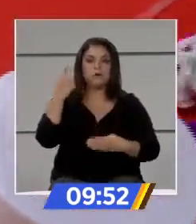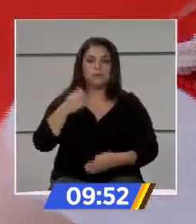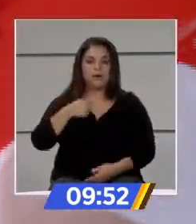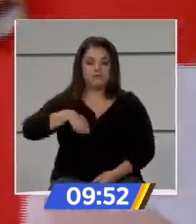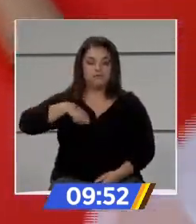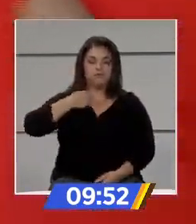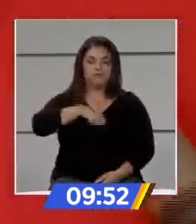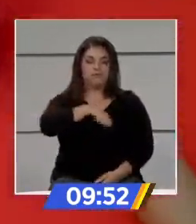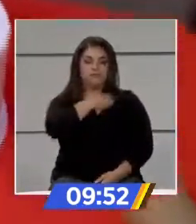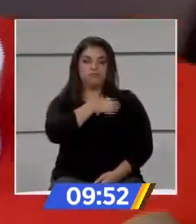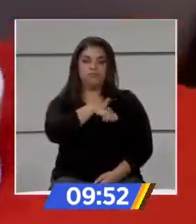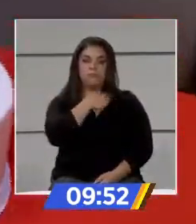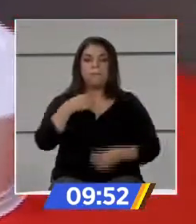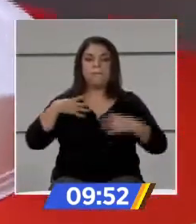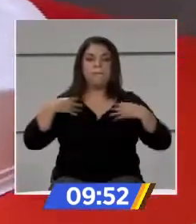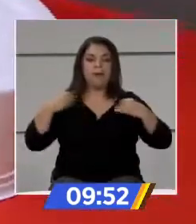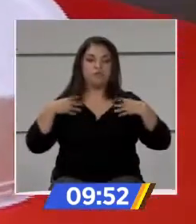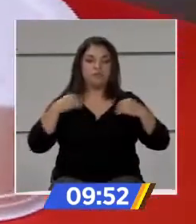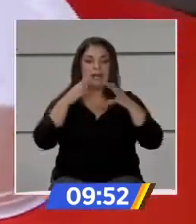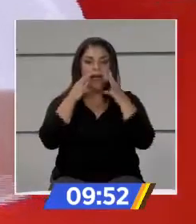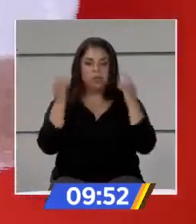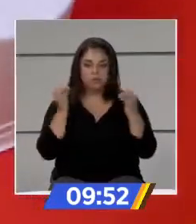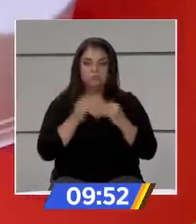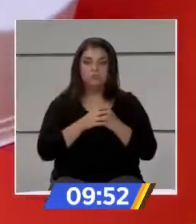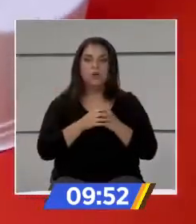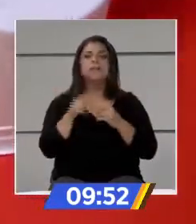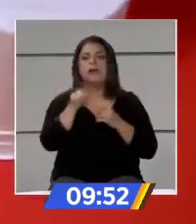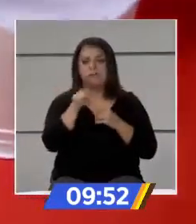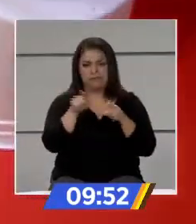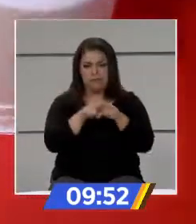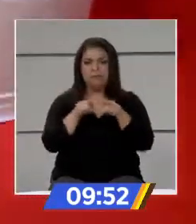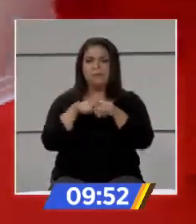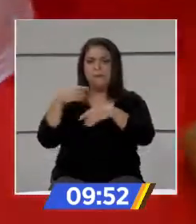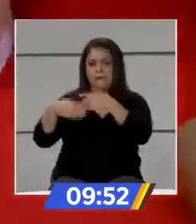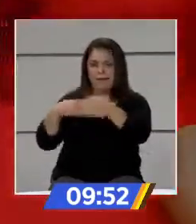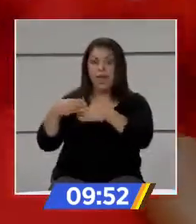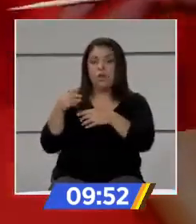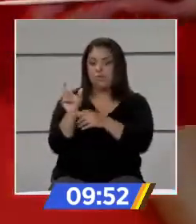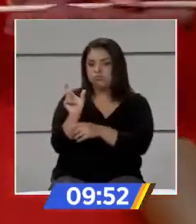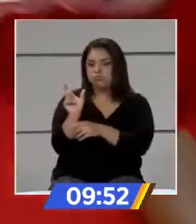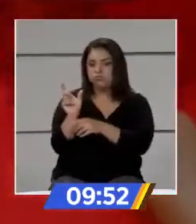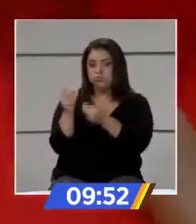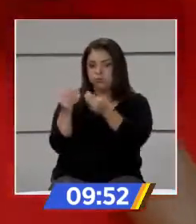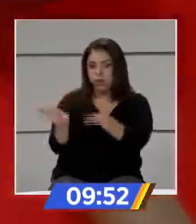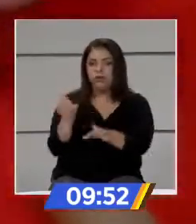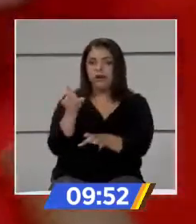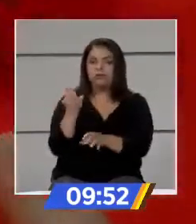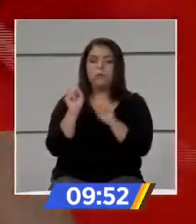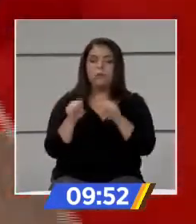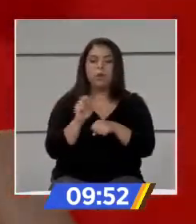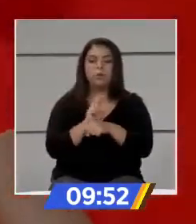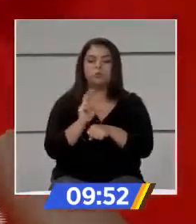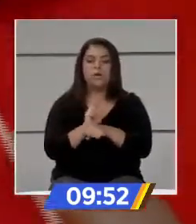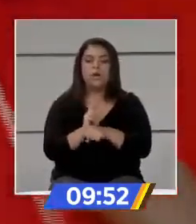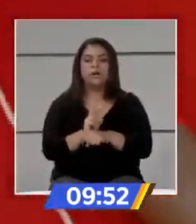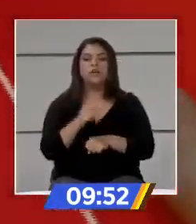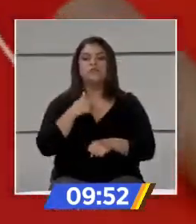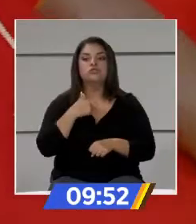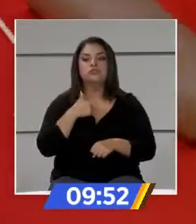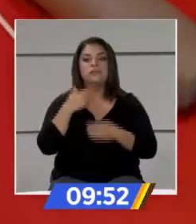bueno, los rollitos de papel higiénico también los podemos usar. Entonces, aquí yo traje pinchos que pienso que podrían ser